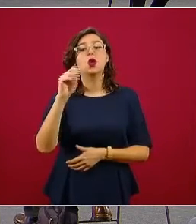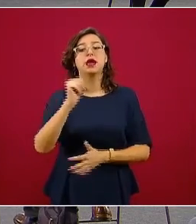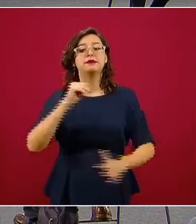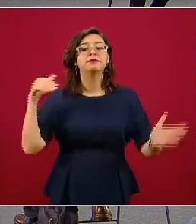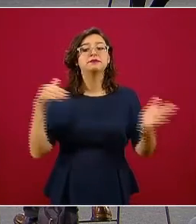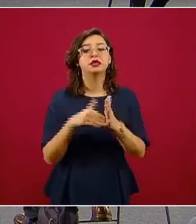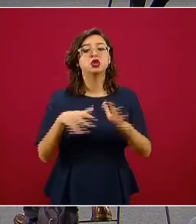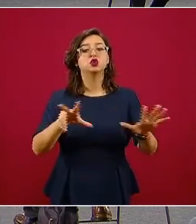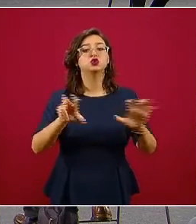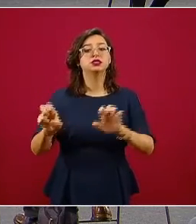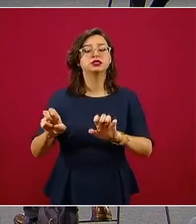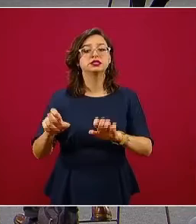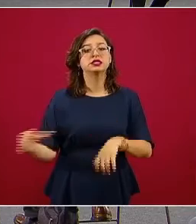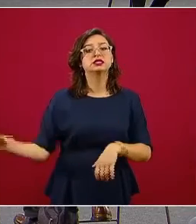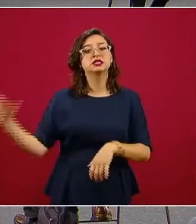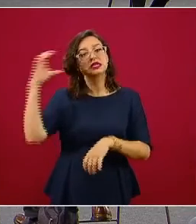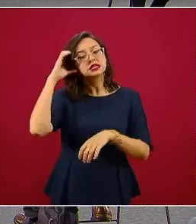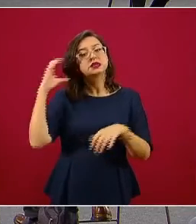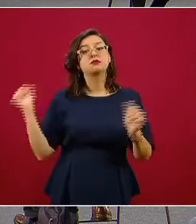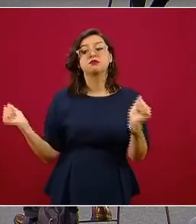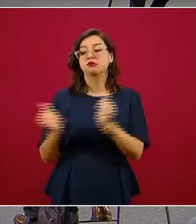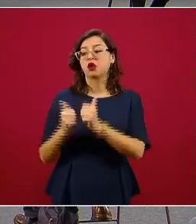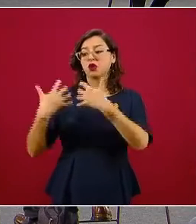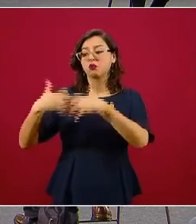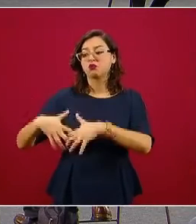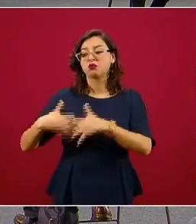9.800 tenemos disponibles,